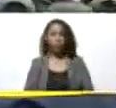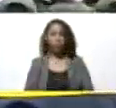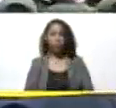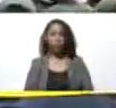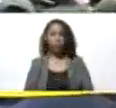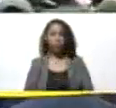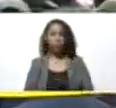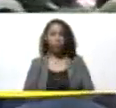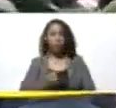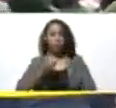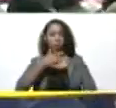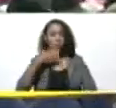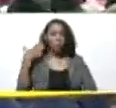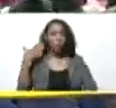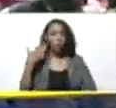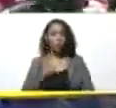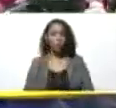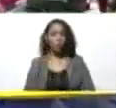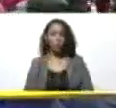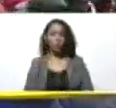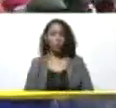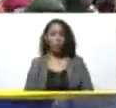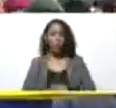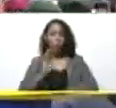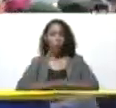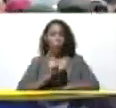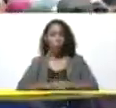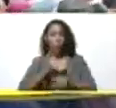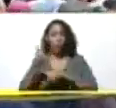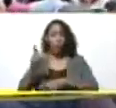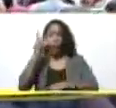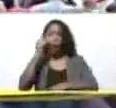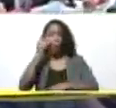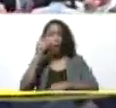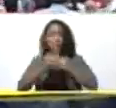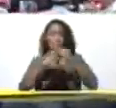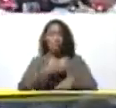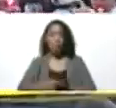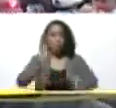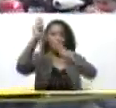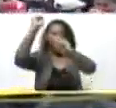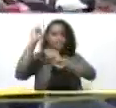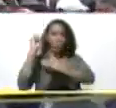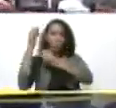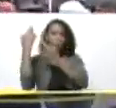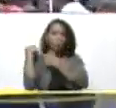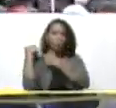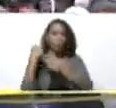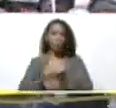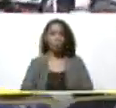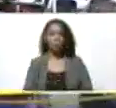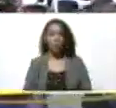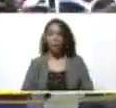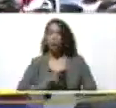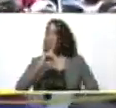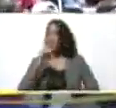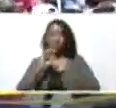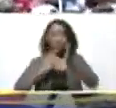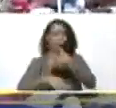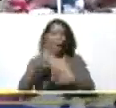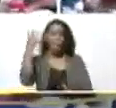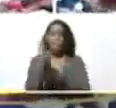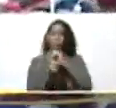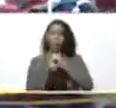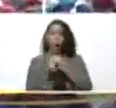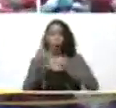de la dignidad, porque estos hombres asumieron su responsabilidad. No salieron corriendo para